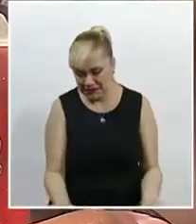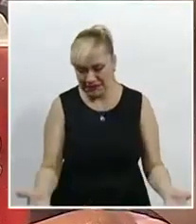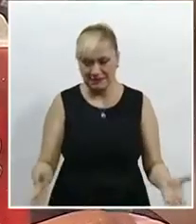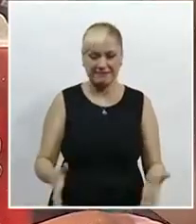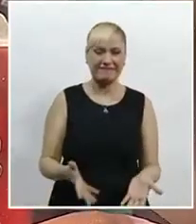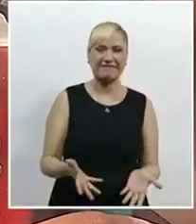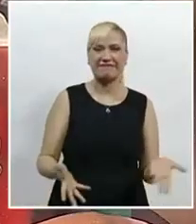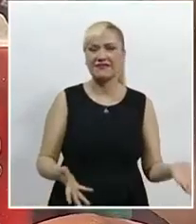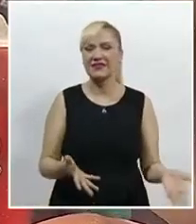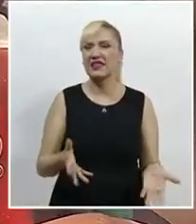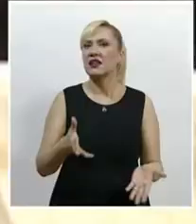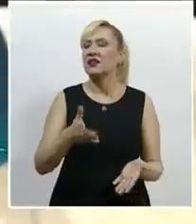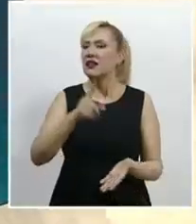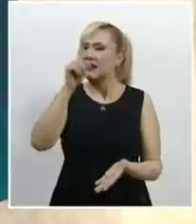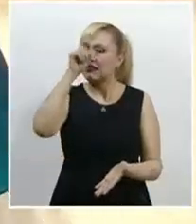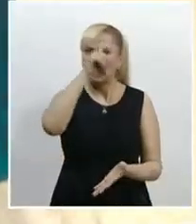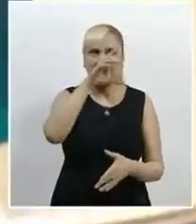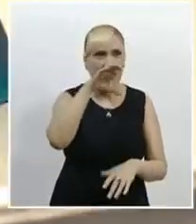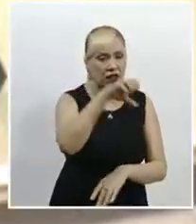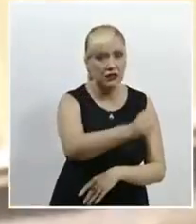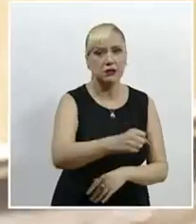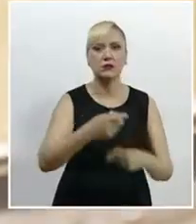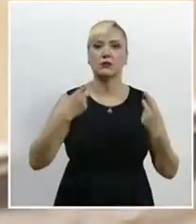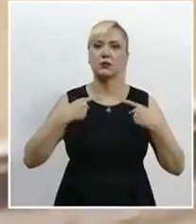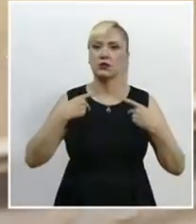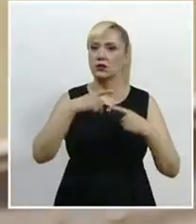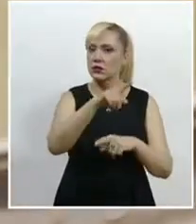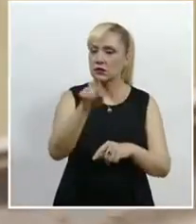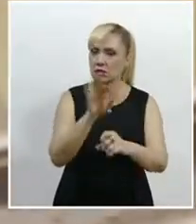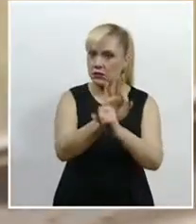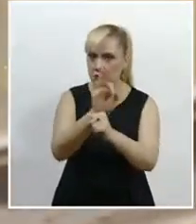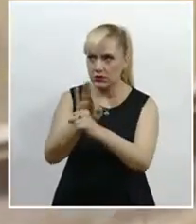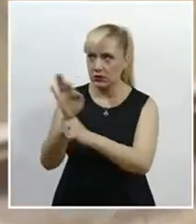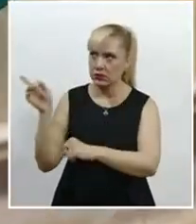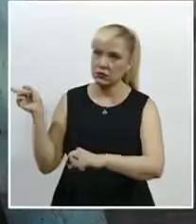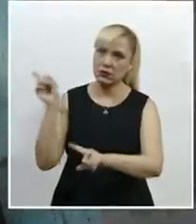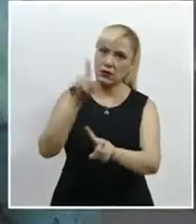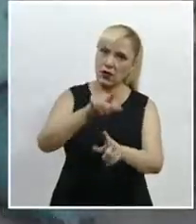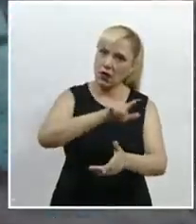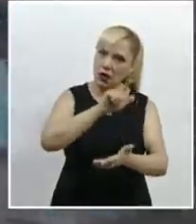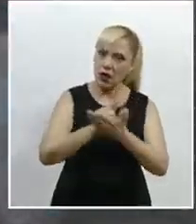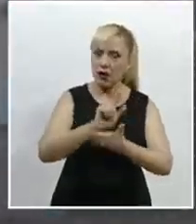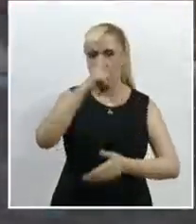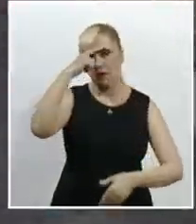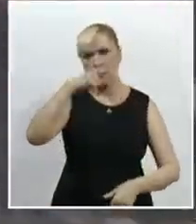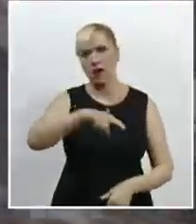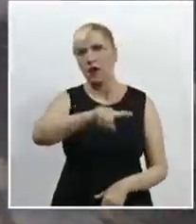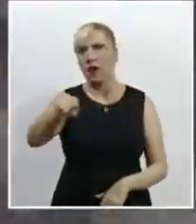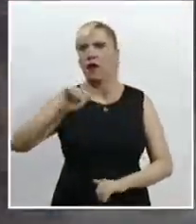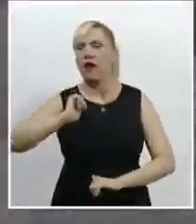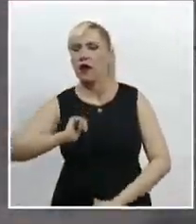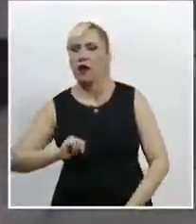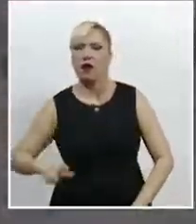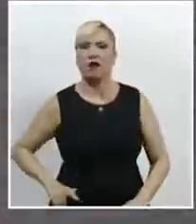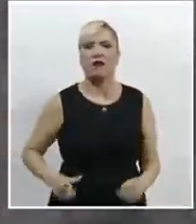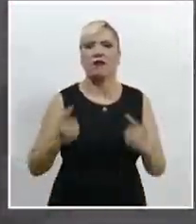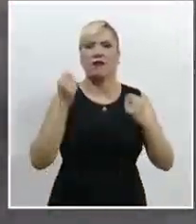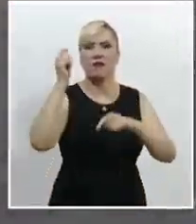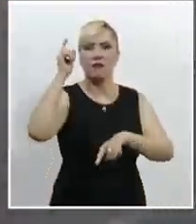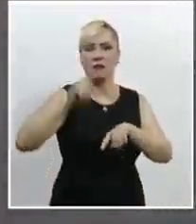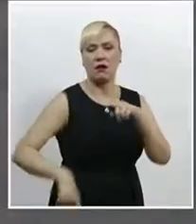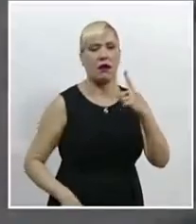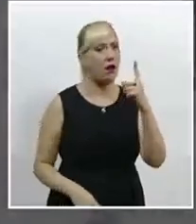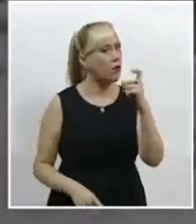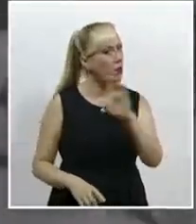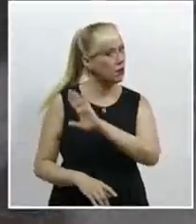toda la ciudadanía contra actuaciones de terceros estatales y no estatales que menoscaben ilegítimamente el ejercicio del derecho humano al